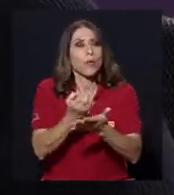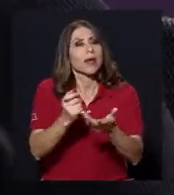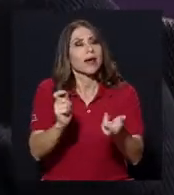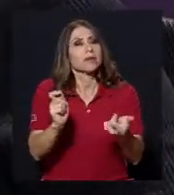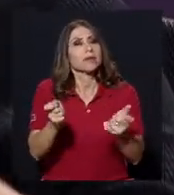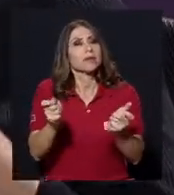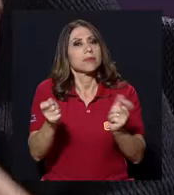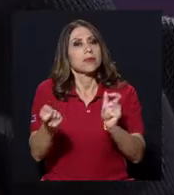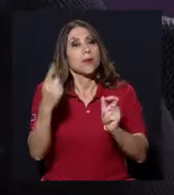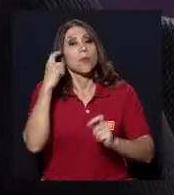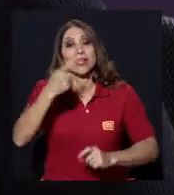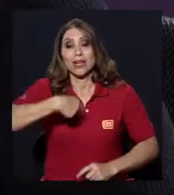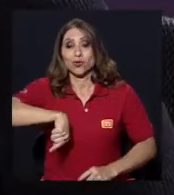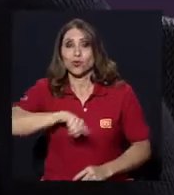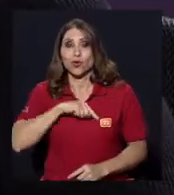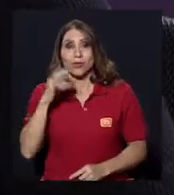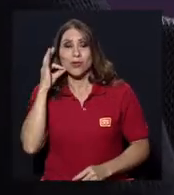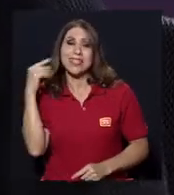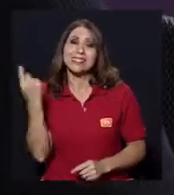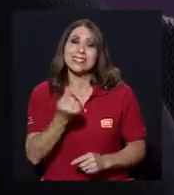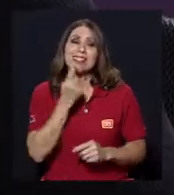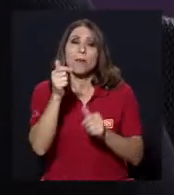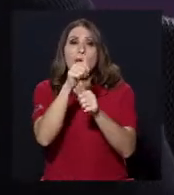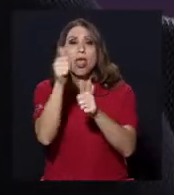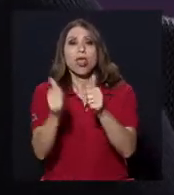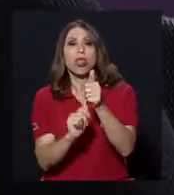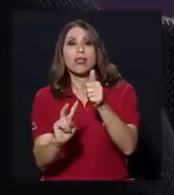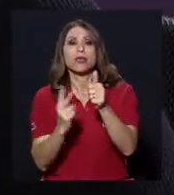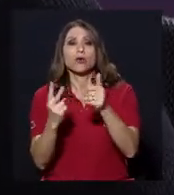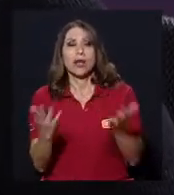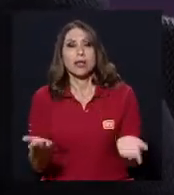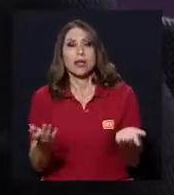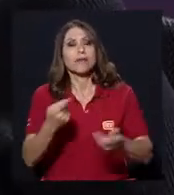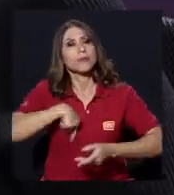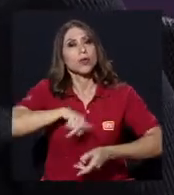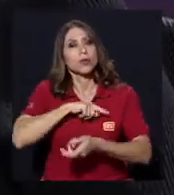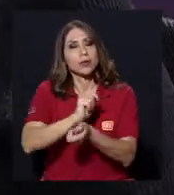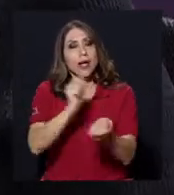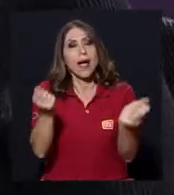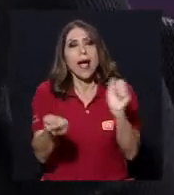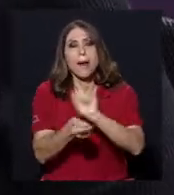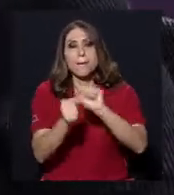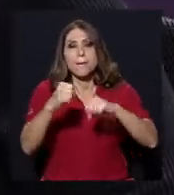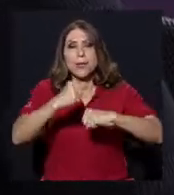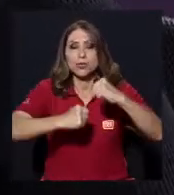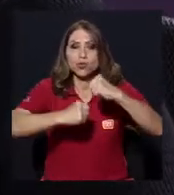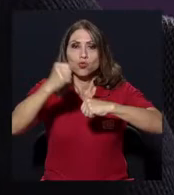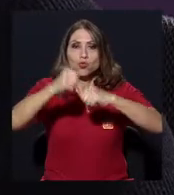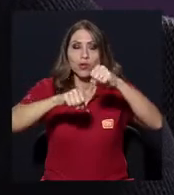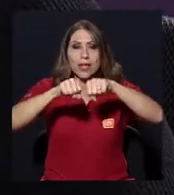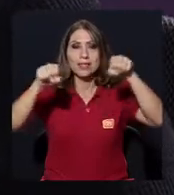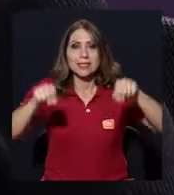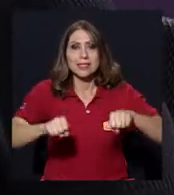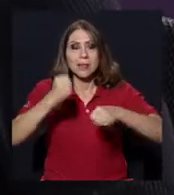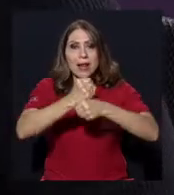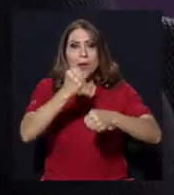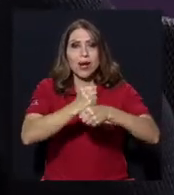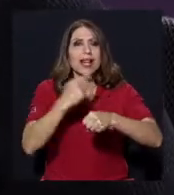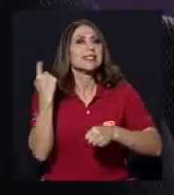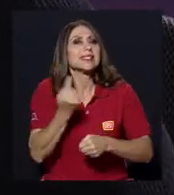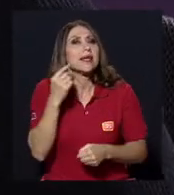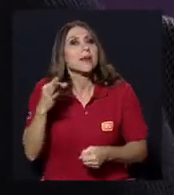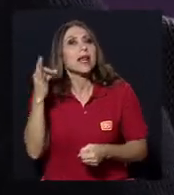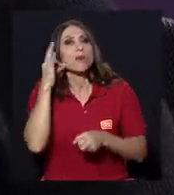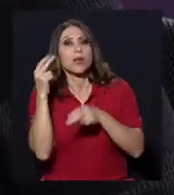secundaria, que cambiáramos la estructura del sistema laboral que pone a las mujeres en los puestos peor pagados, en el